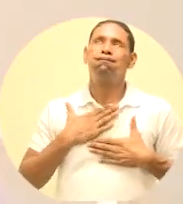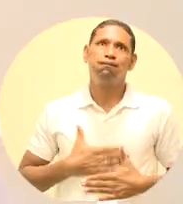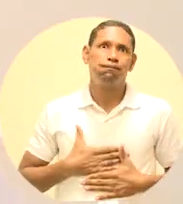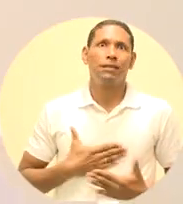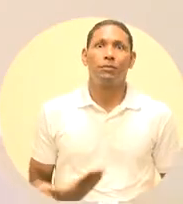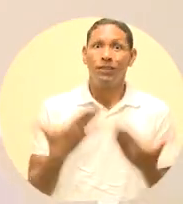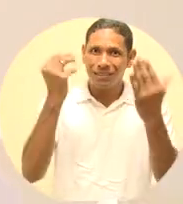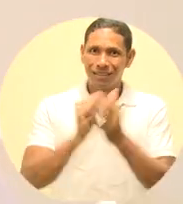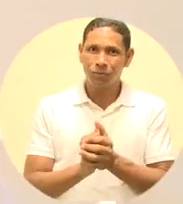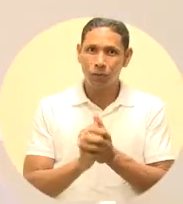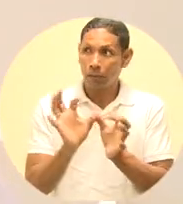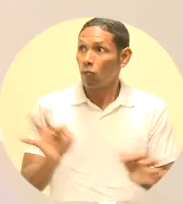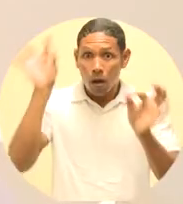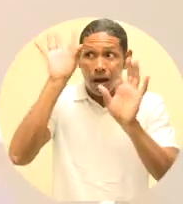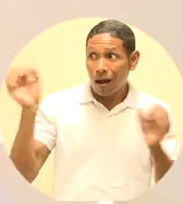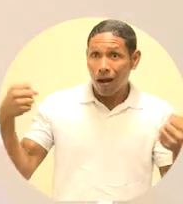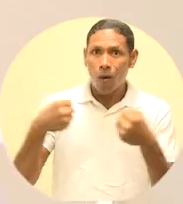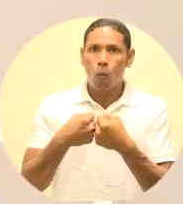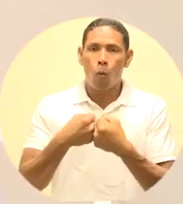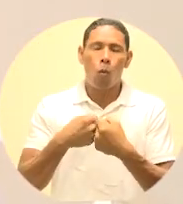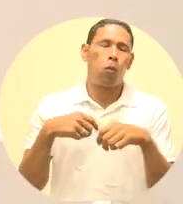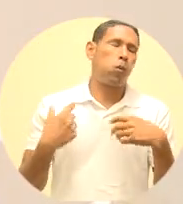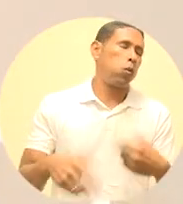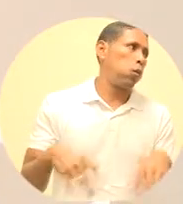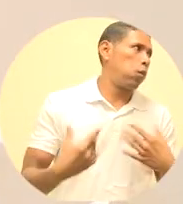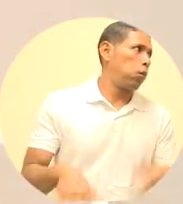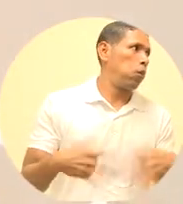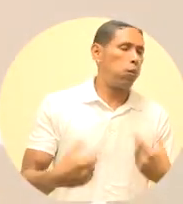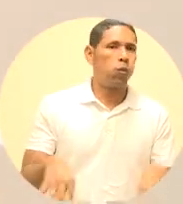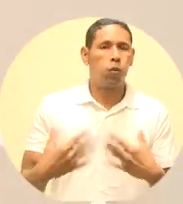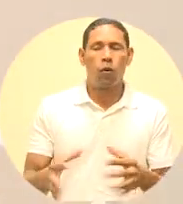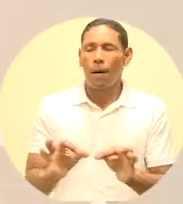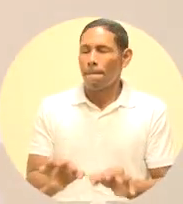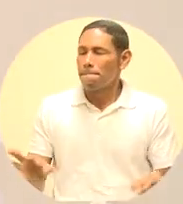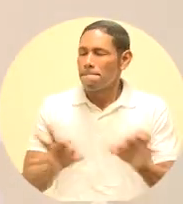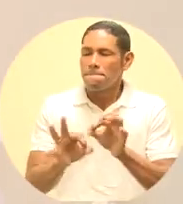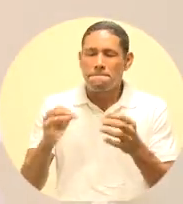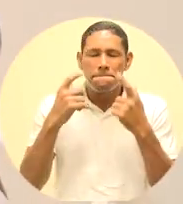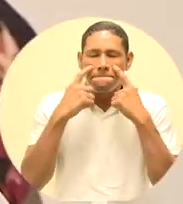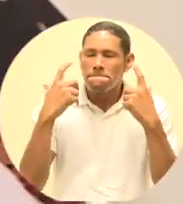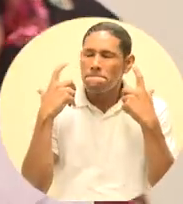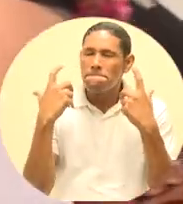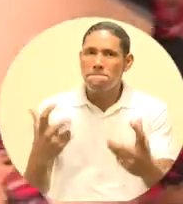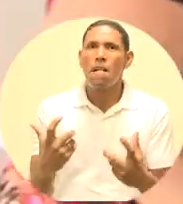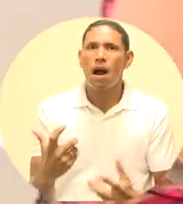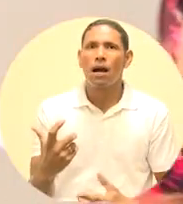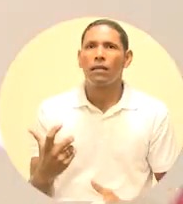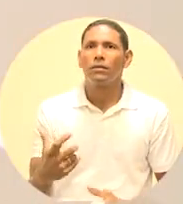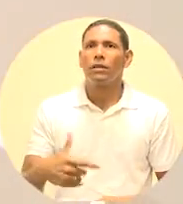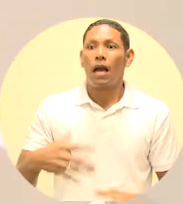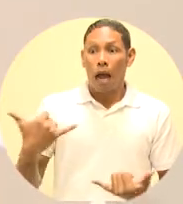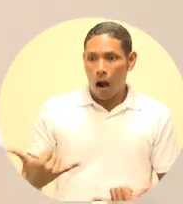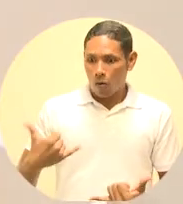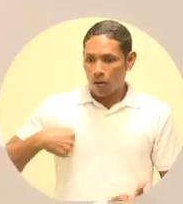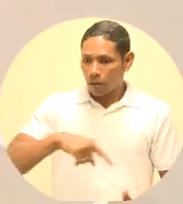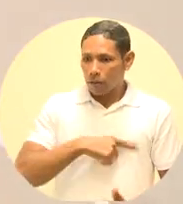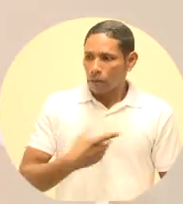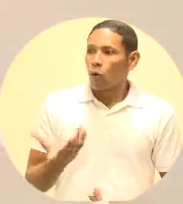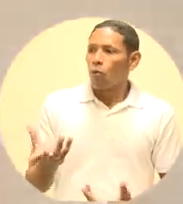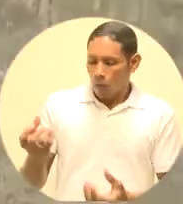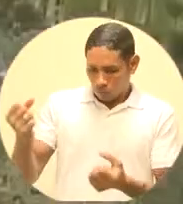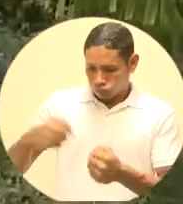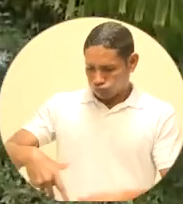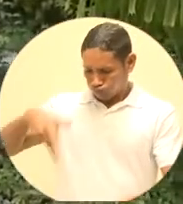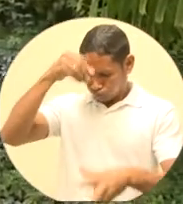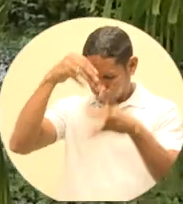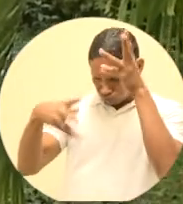profesional y que para nosotros este convenio ha sido como esa gran herramienta